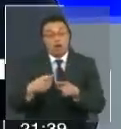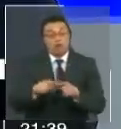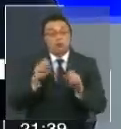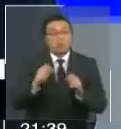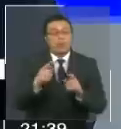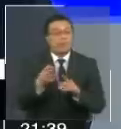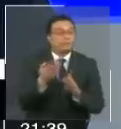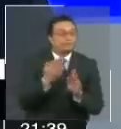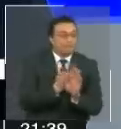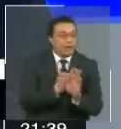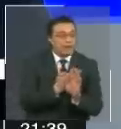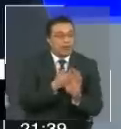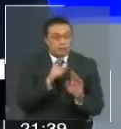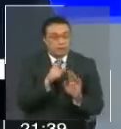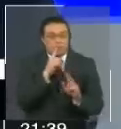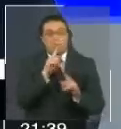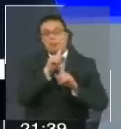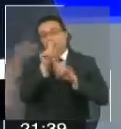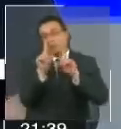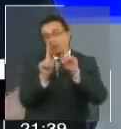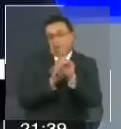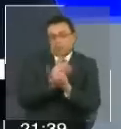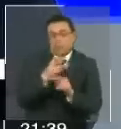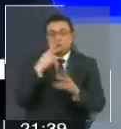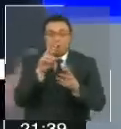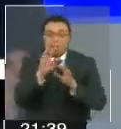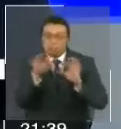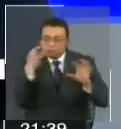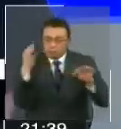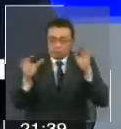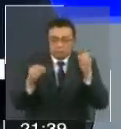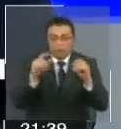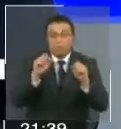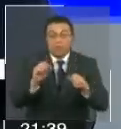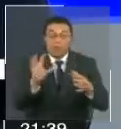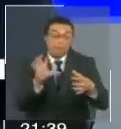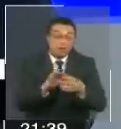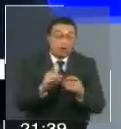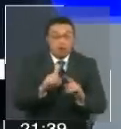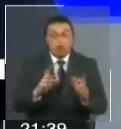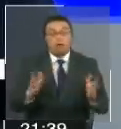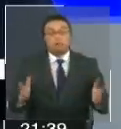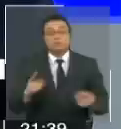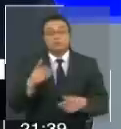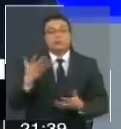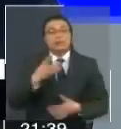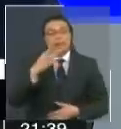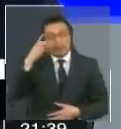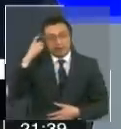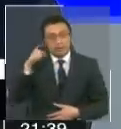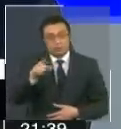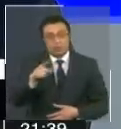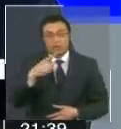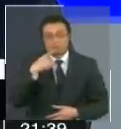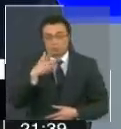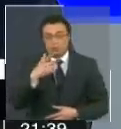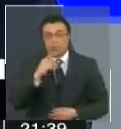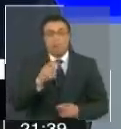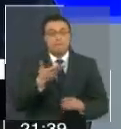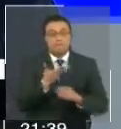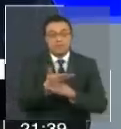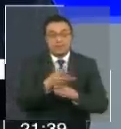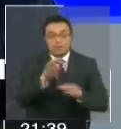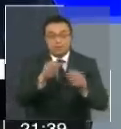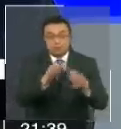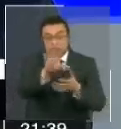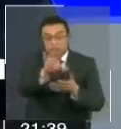detrás de esto en realidad son interpretaciones, son lecturas, podría estar o no vinculado. ¿Qué cree usted? ¿Cree que le pasaron la cuenta por pedir el